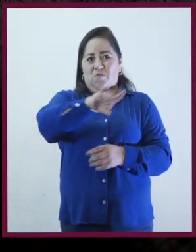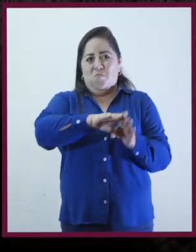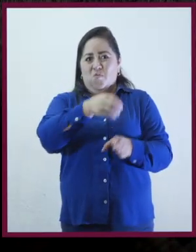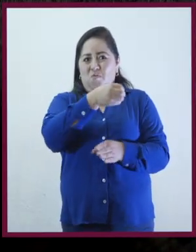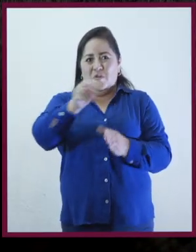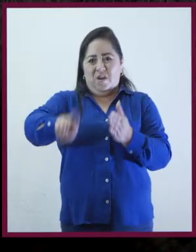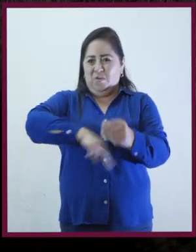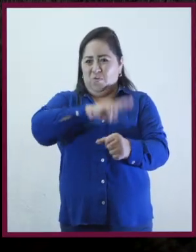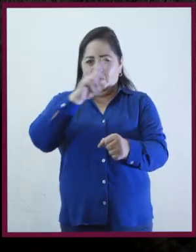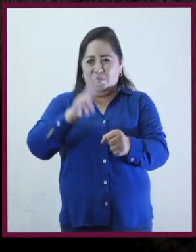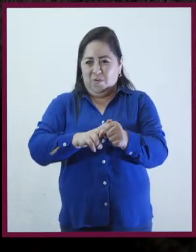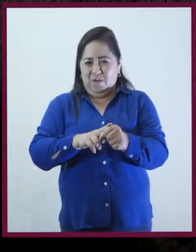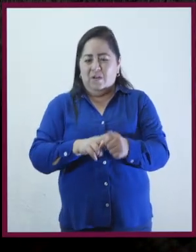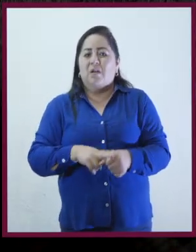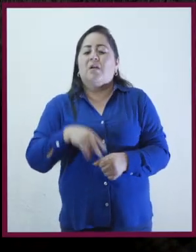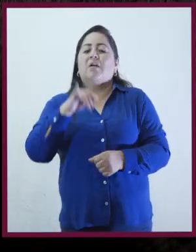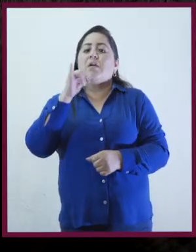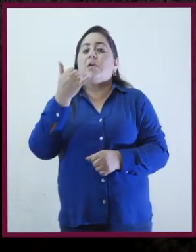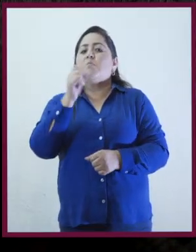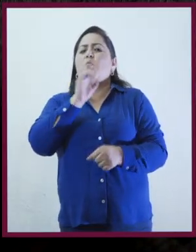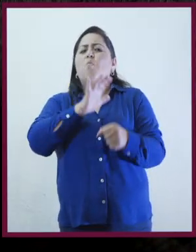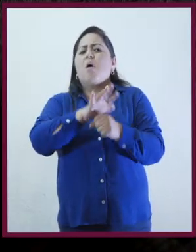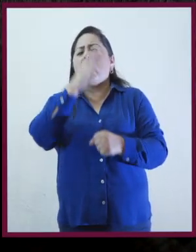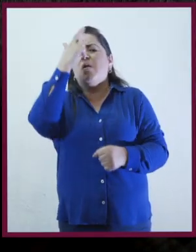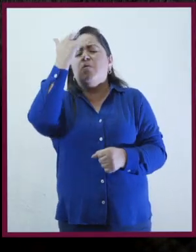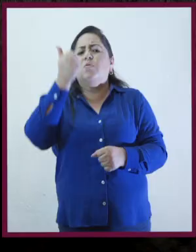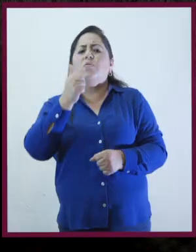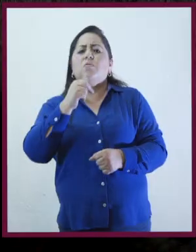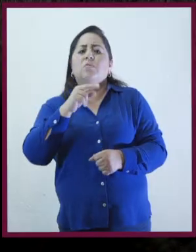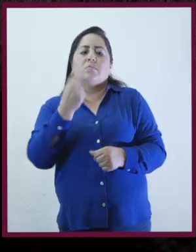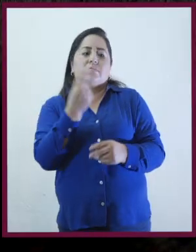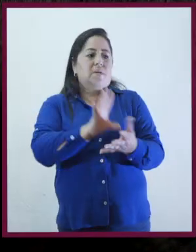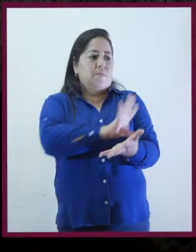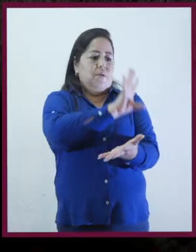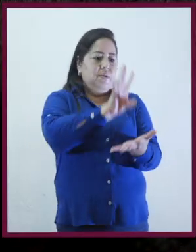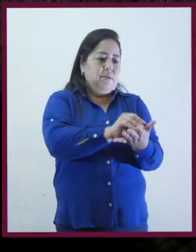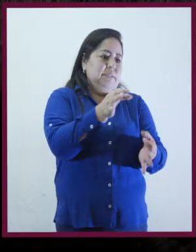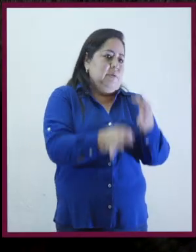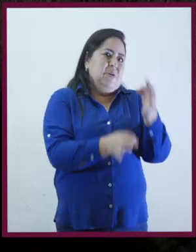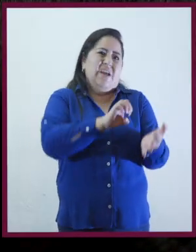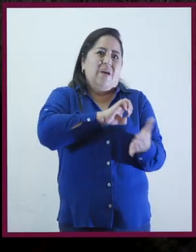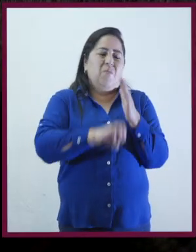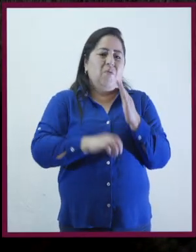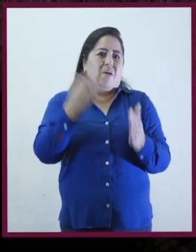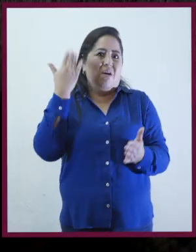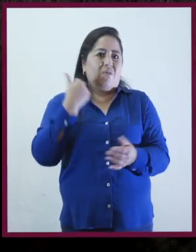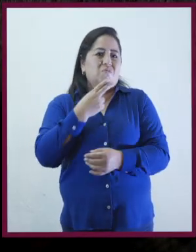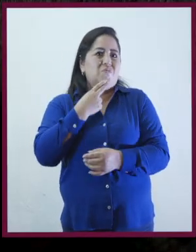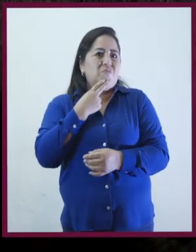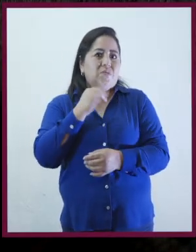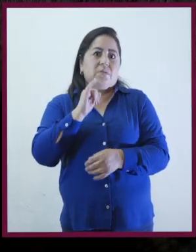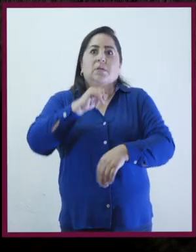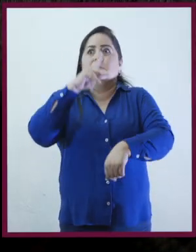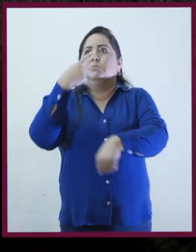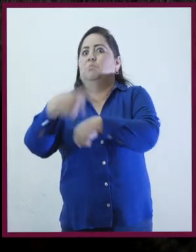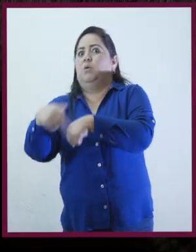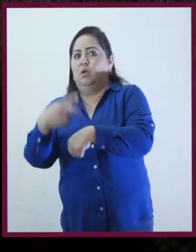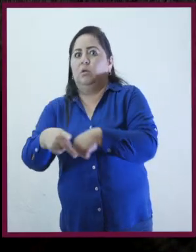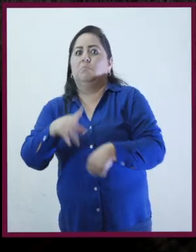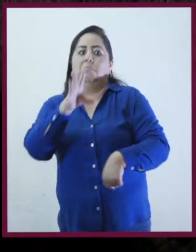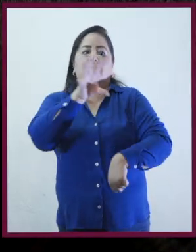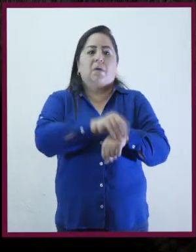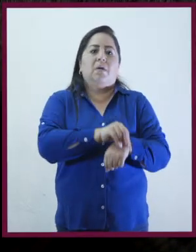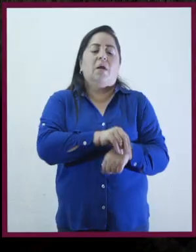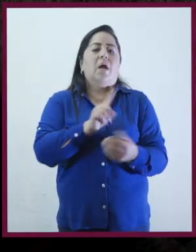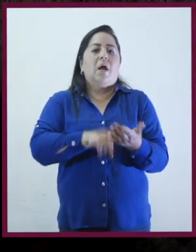natural. Entonces no había ninguna razón por la cual tener el matrimonio civil, por ejemplo. Era muy peligroso